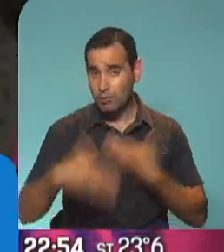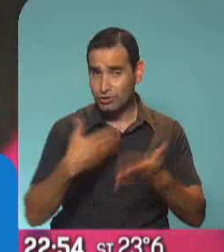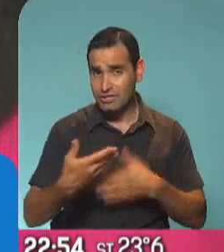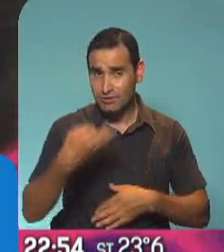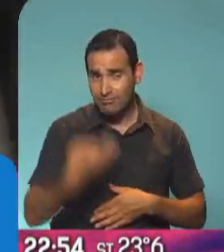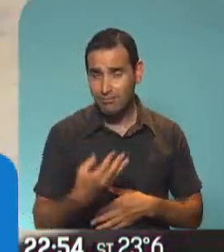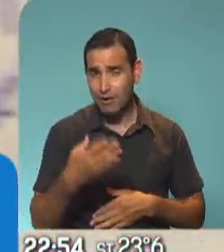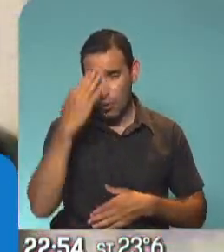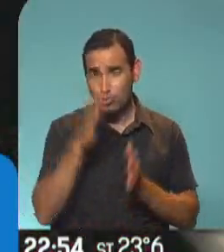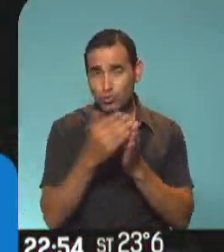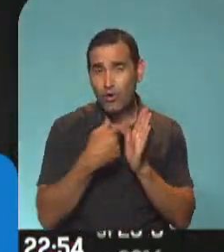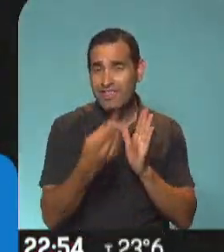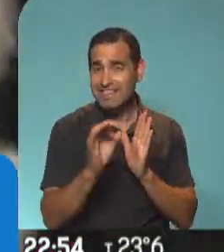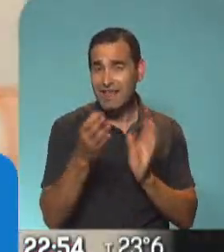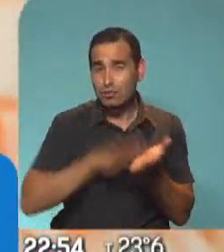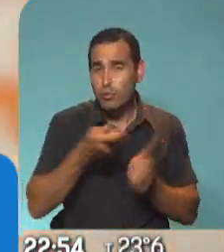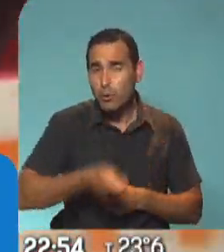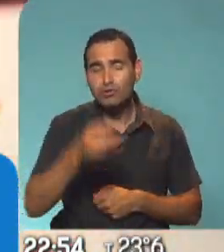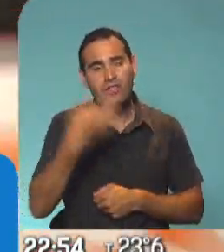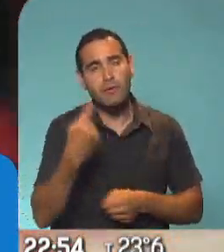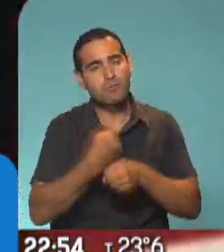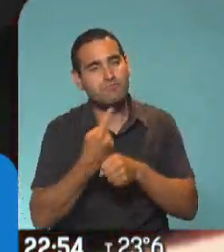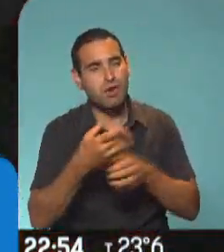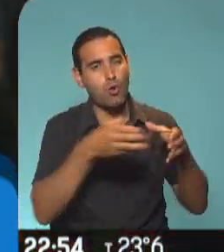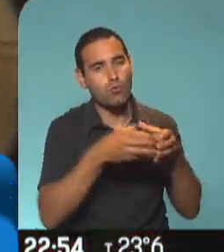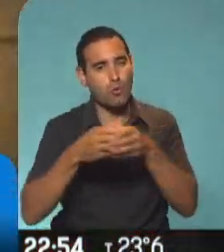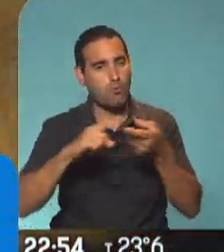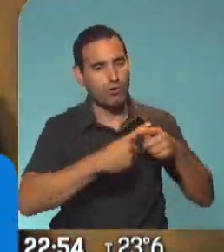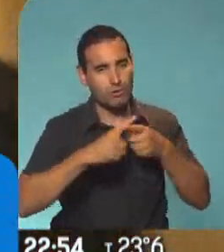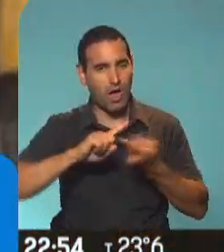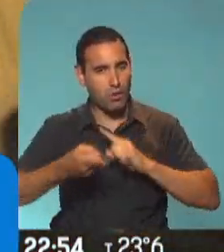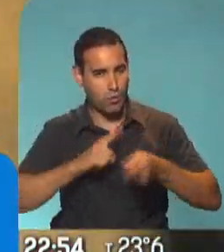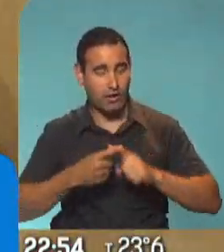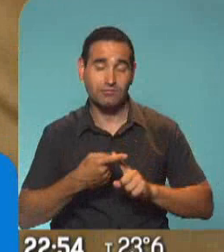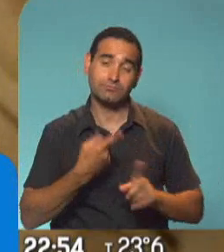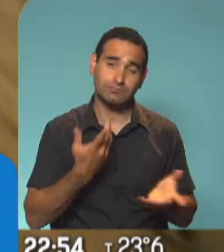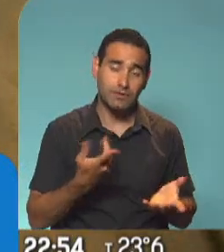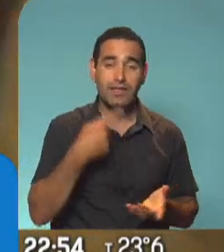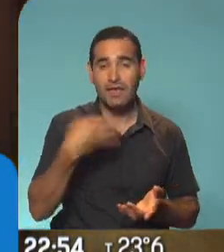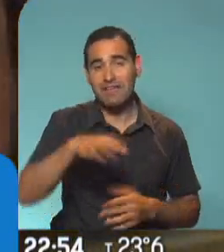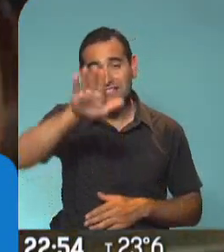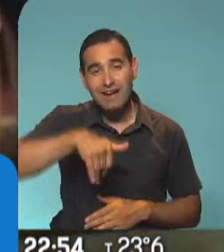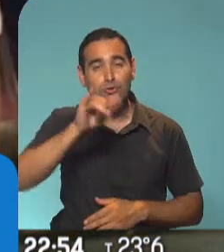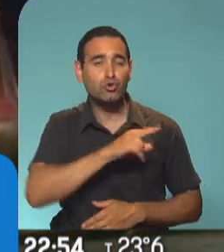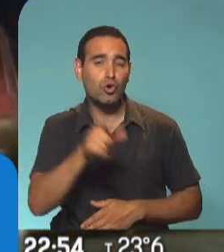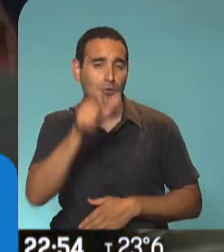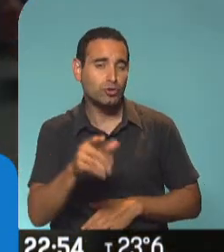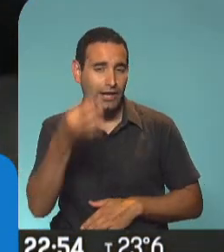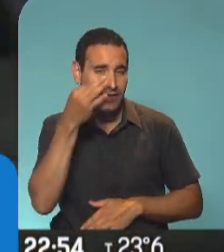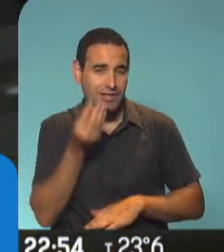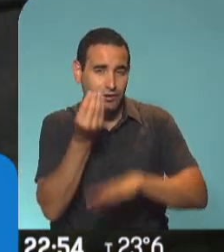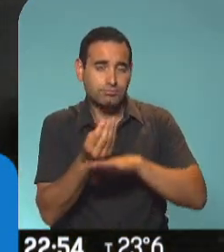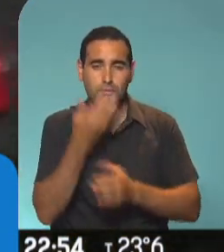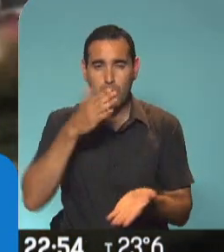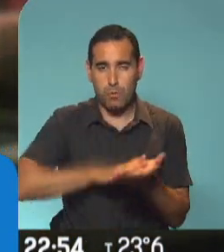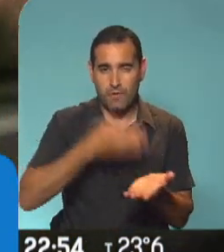la Constitución y deben ser consensuadas de manera bipartidaria. Incluyen, por ejemplo, la citación o no de testigos obligados por juramento a decir